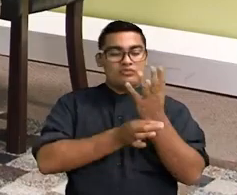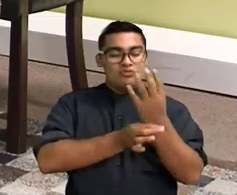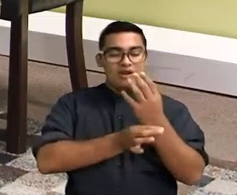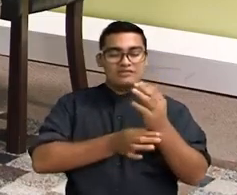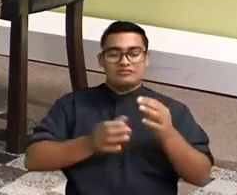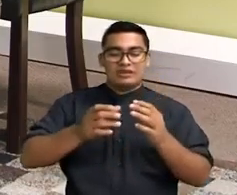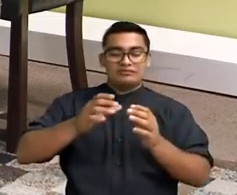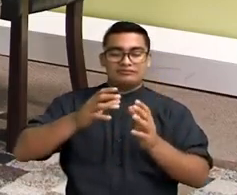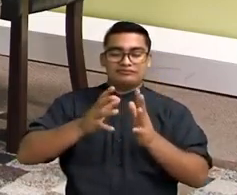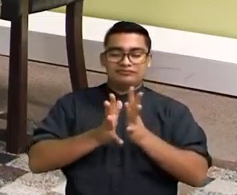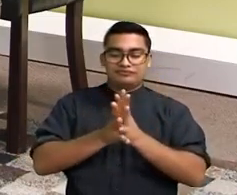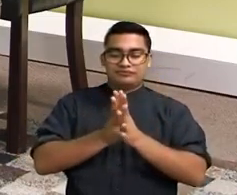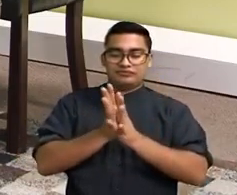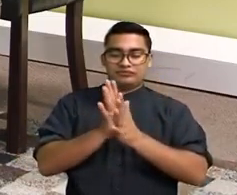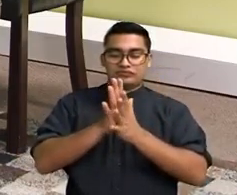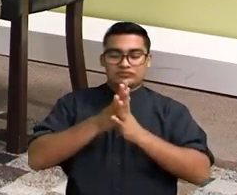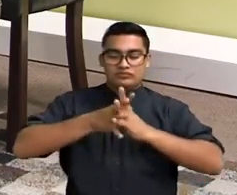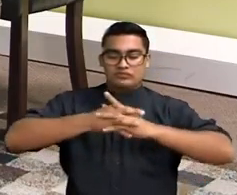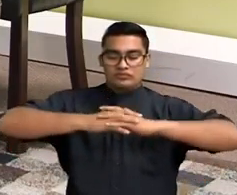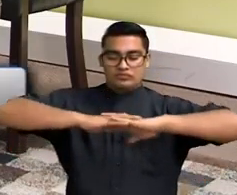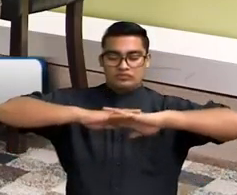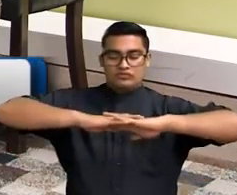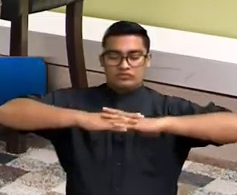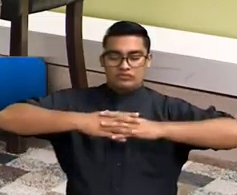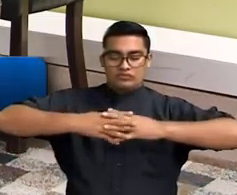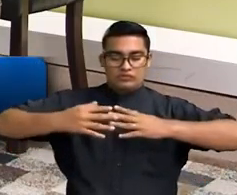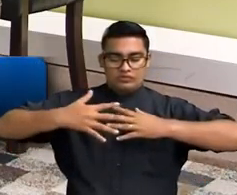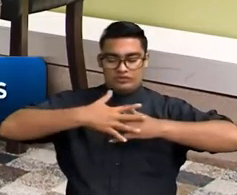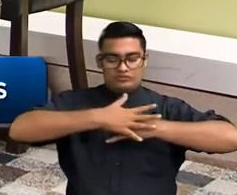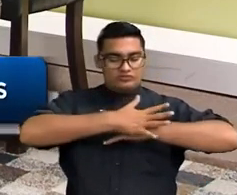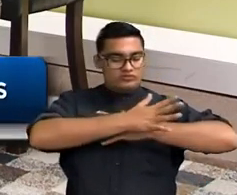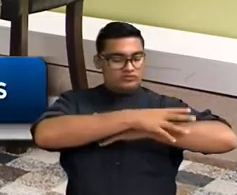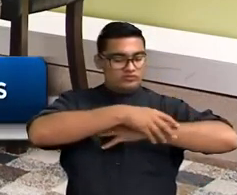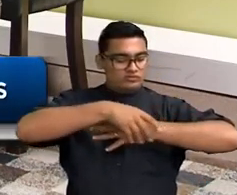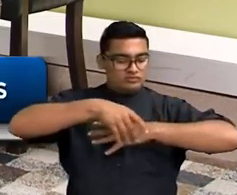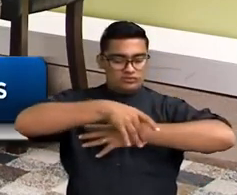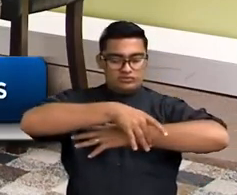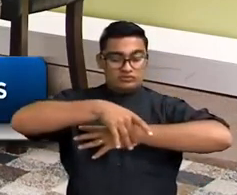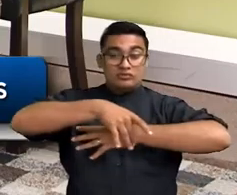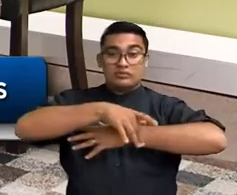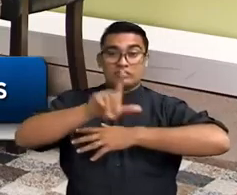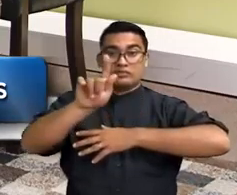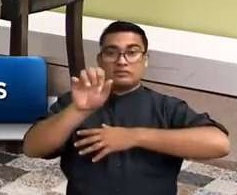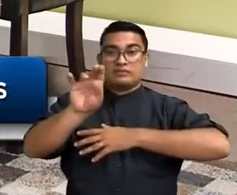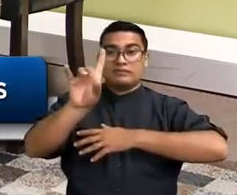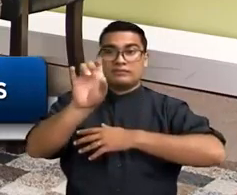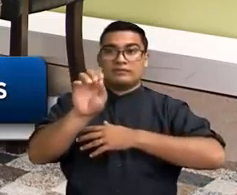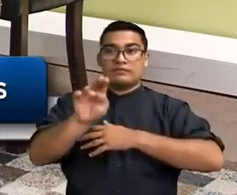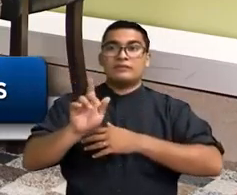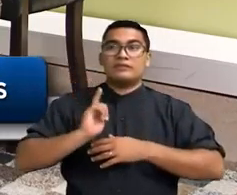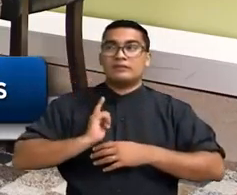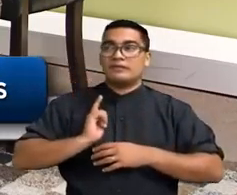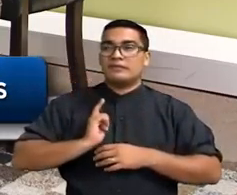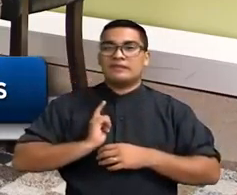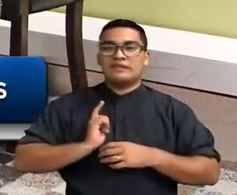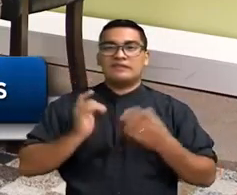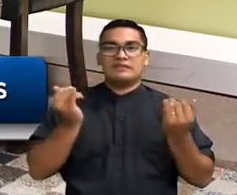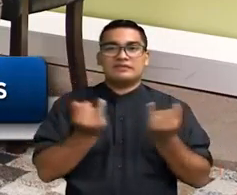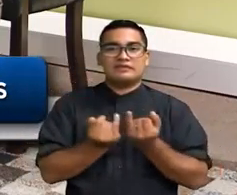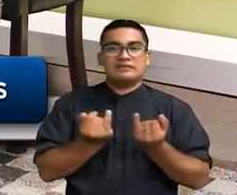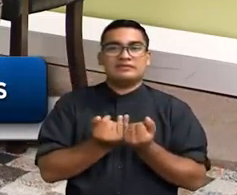músculos, en el cual el tendón, al ser este, tener disminuida la